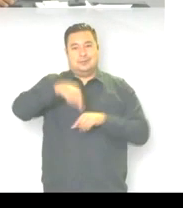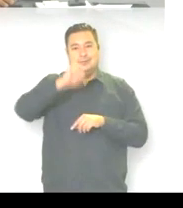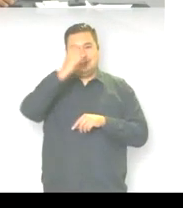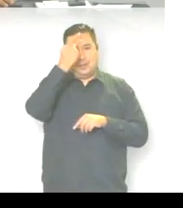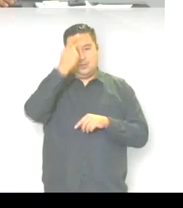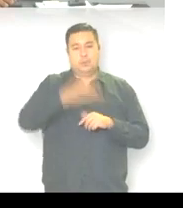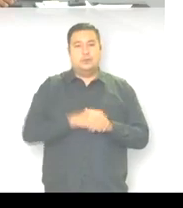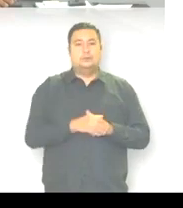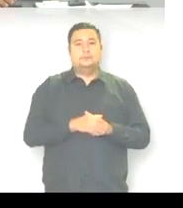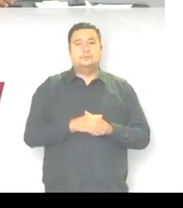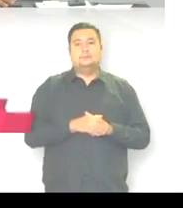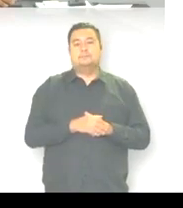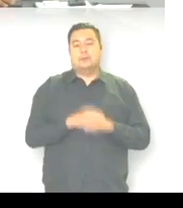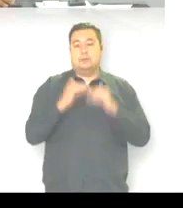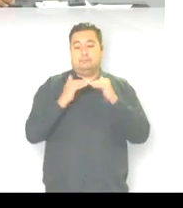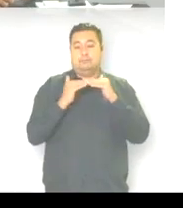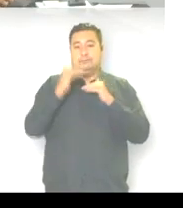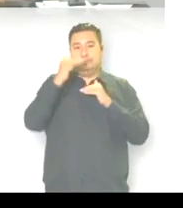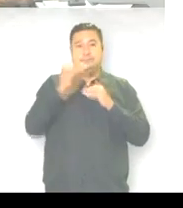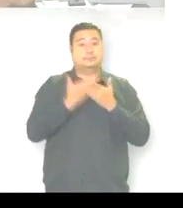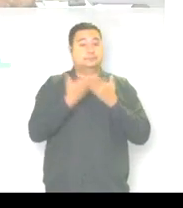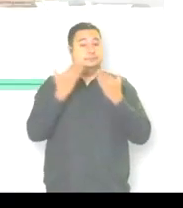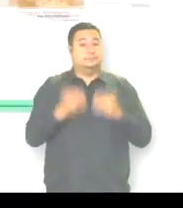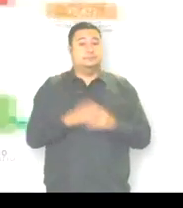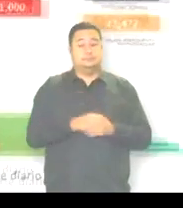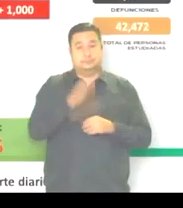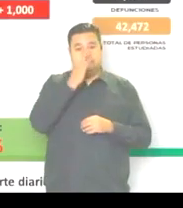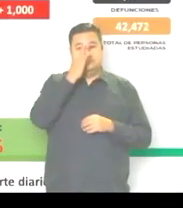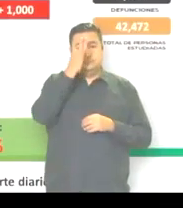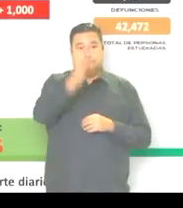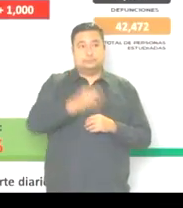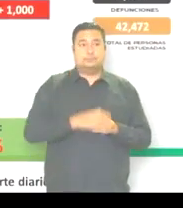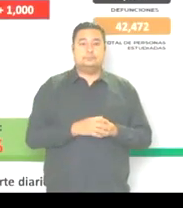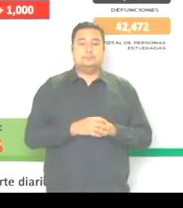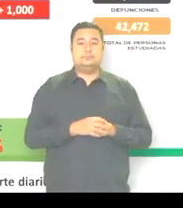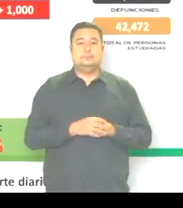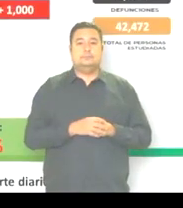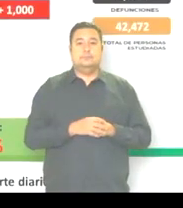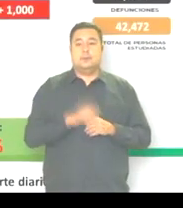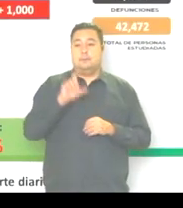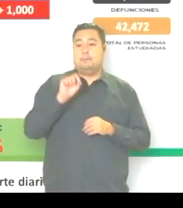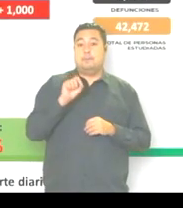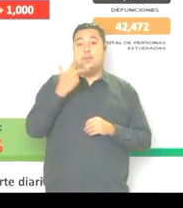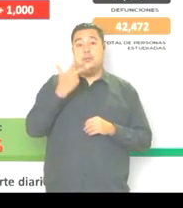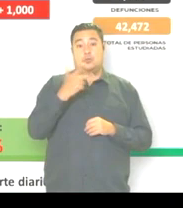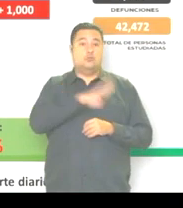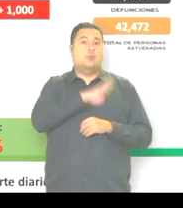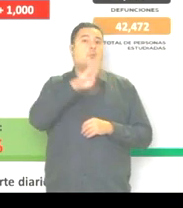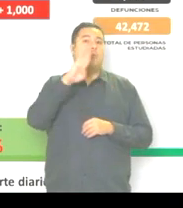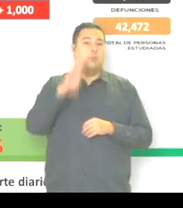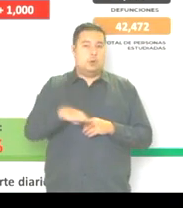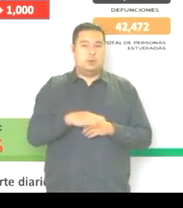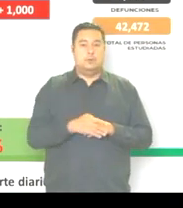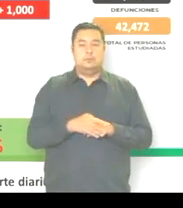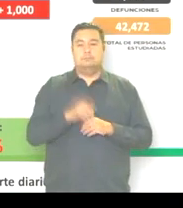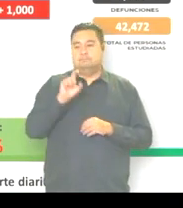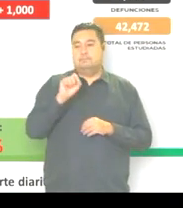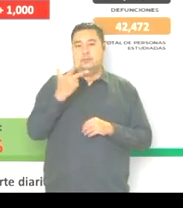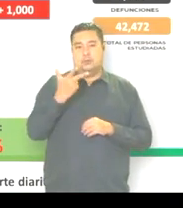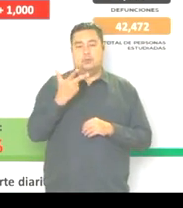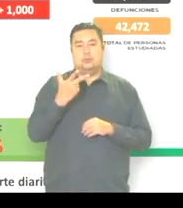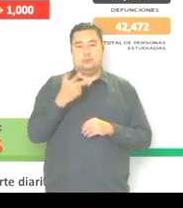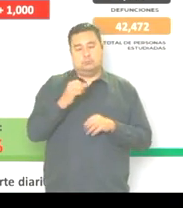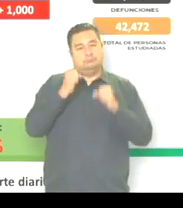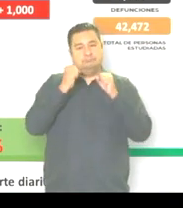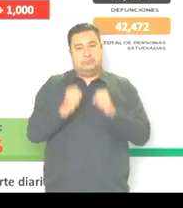incrementos que tenemos aquí en nuestro estado. En esta ocasión pues damos a conocer 28 lamentables defunciones, 28